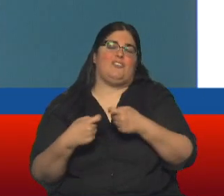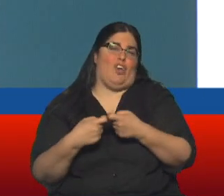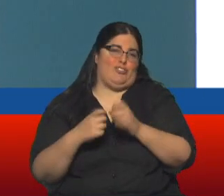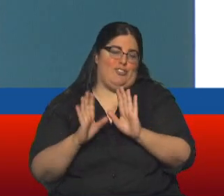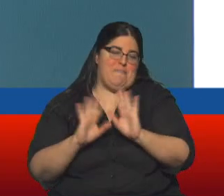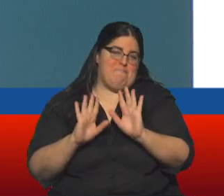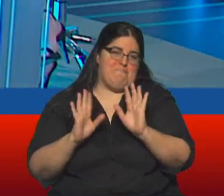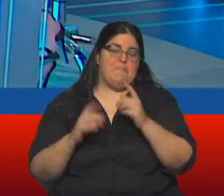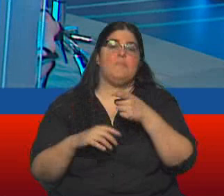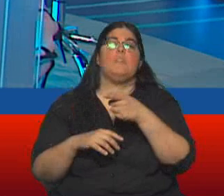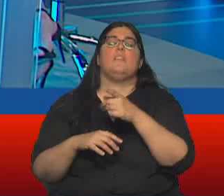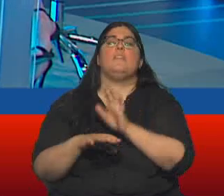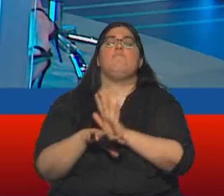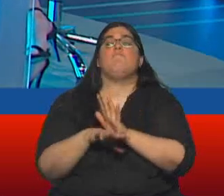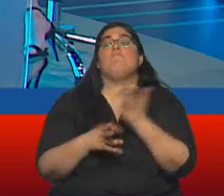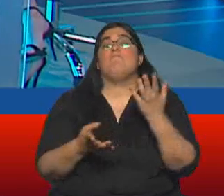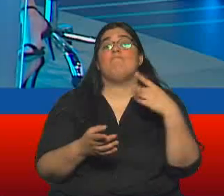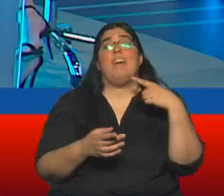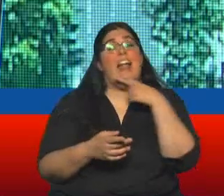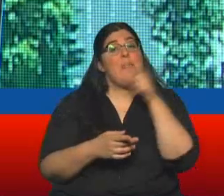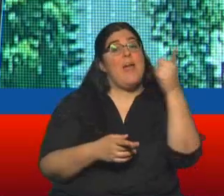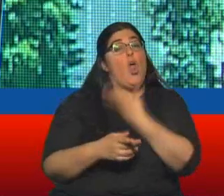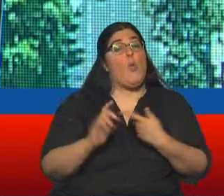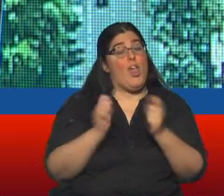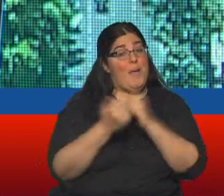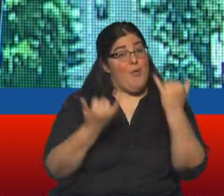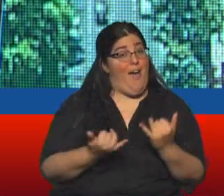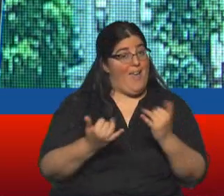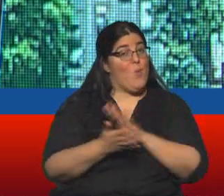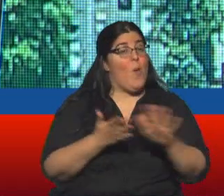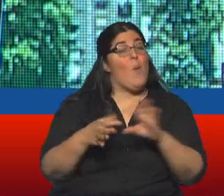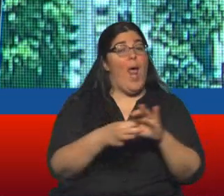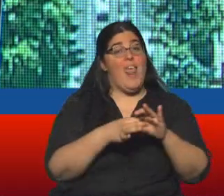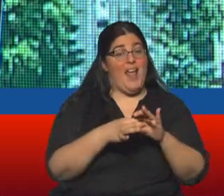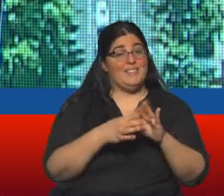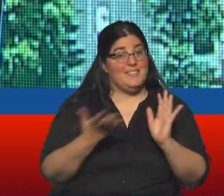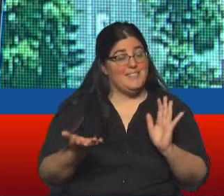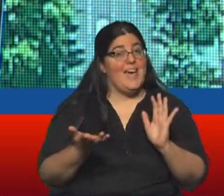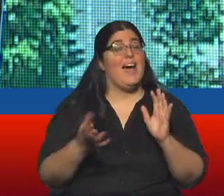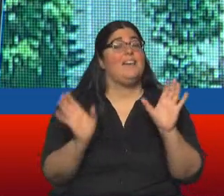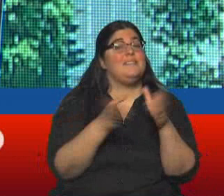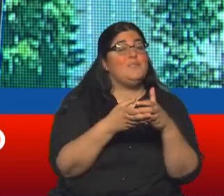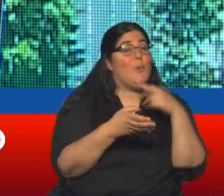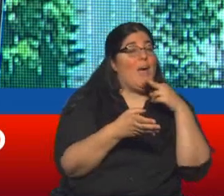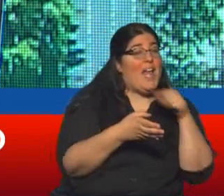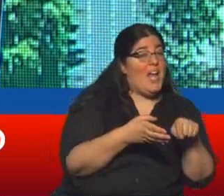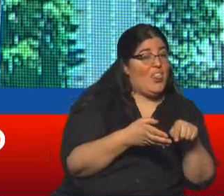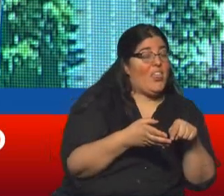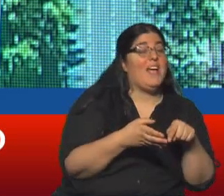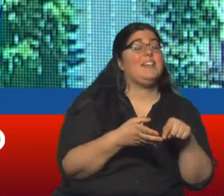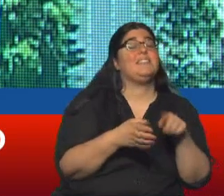el tema del cambio de gobierno alemán, porque ahí también, digo, la alianza que se está tejiendo con los verdes, posiblemente no son